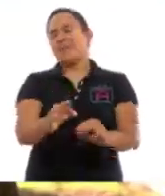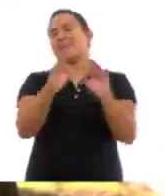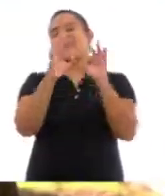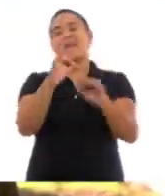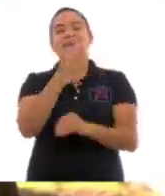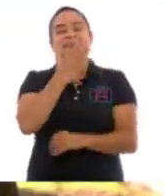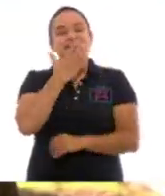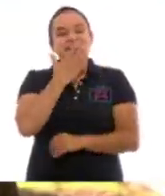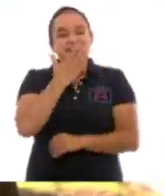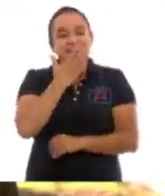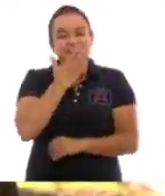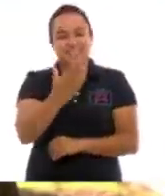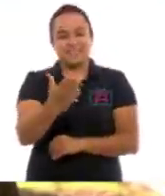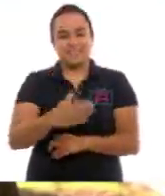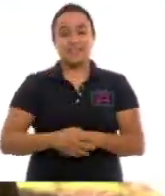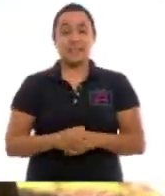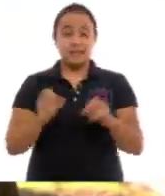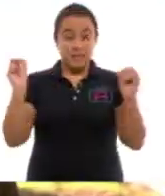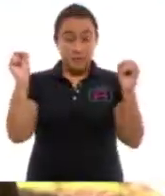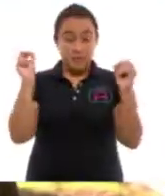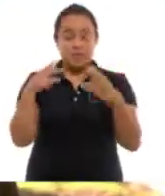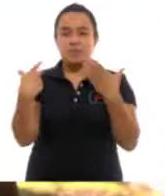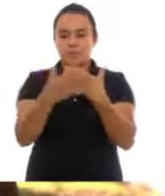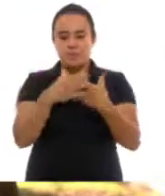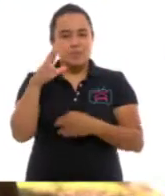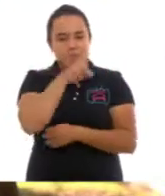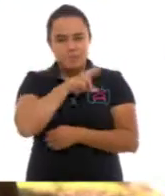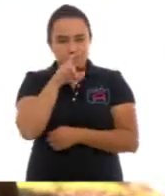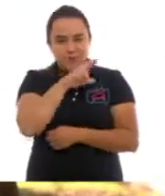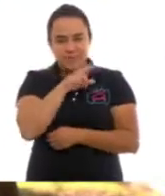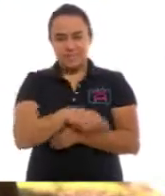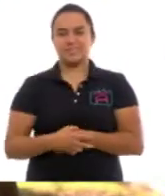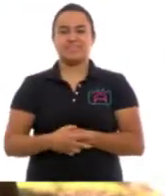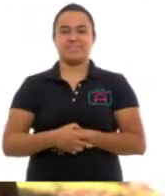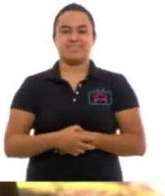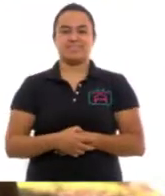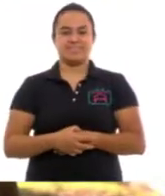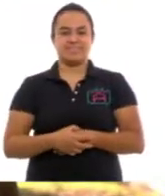¡Muy bien! ¡Nos vemos pronto!